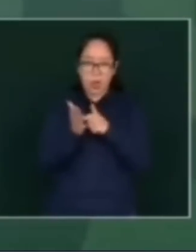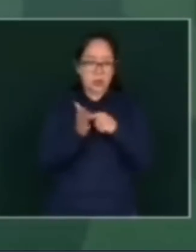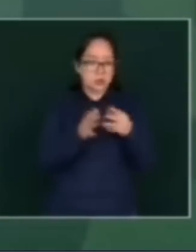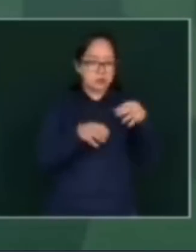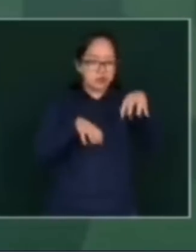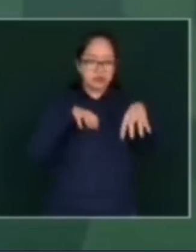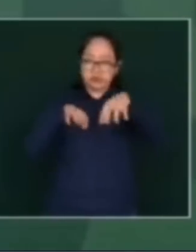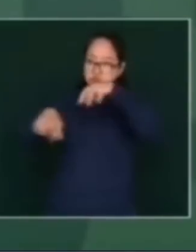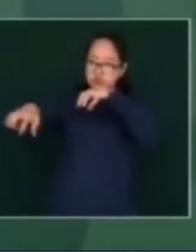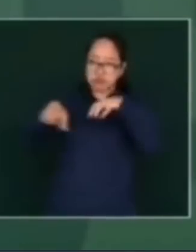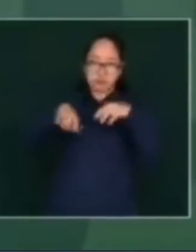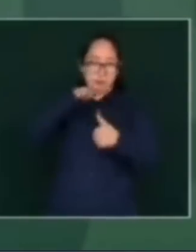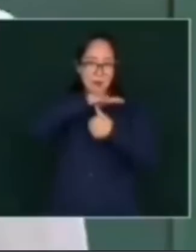Senado.